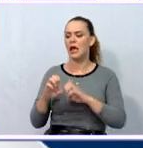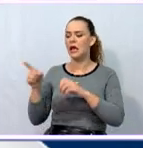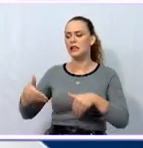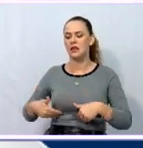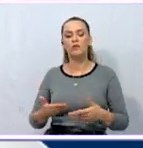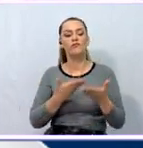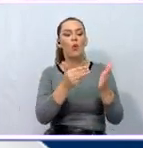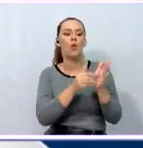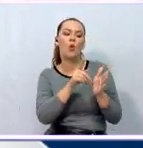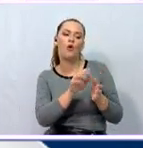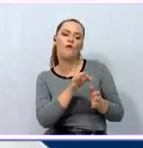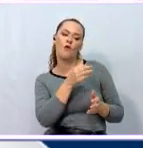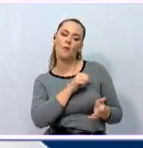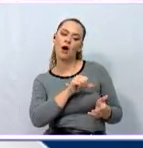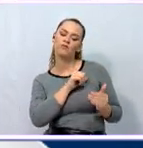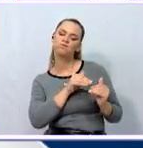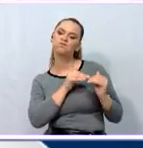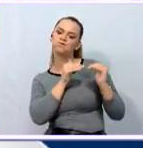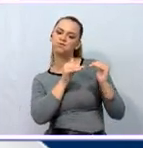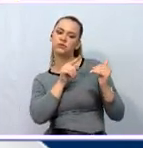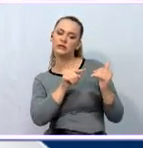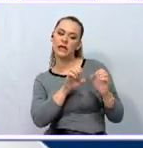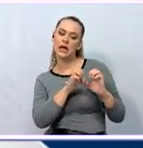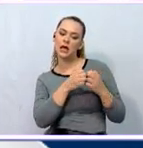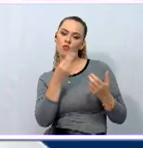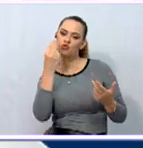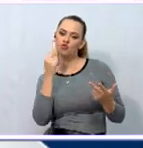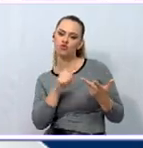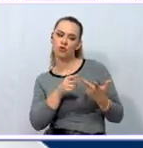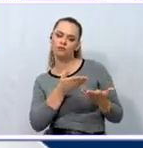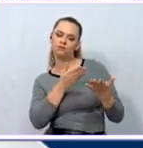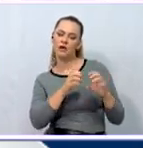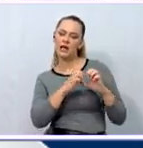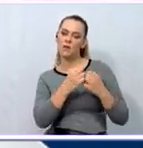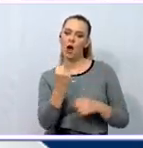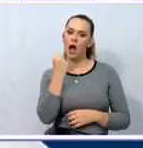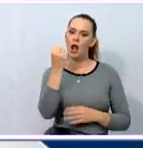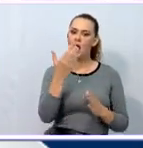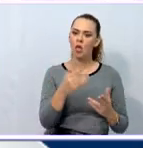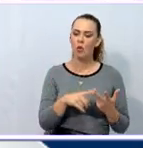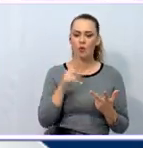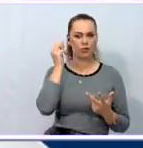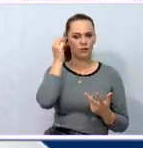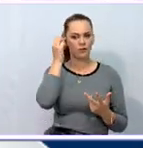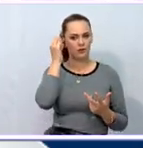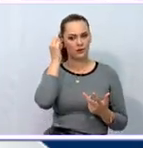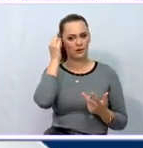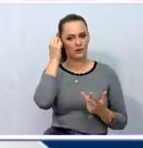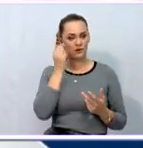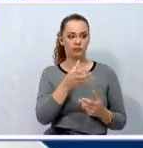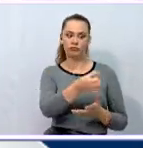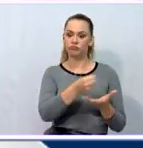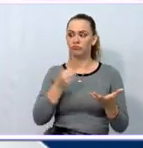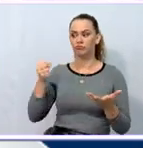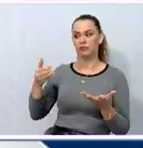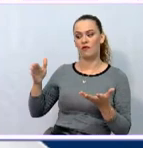de nuevo ese toque de autoridad ese toque de equipo histórico ese equipo de equipo ganador ese toque equipo ganador le quitaron al